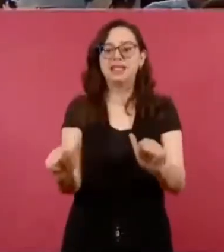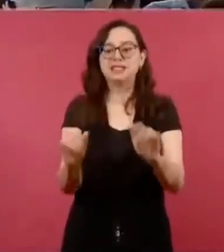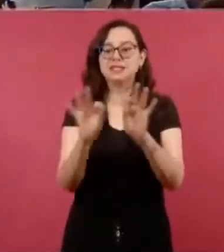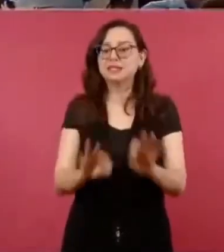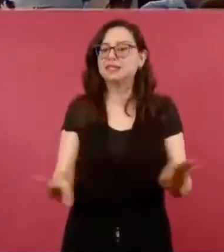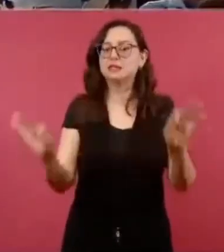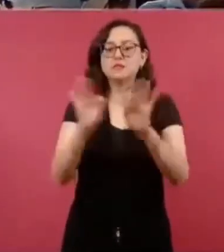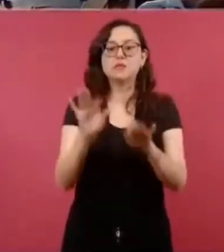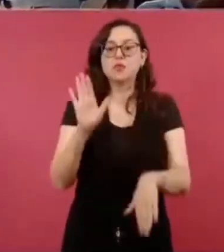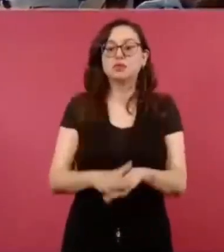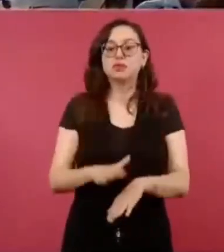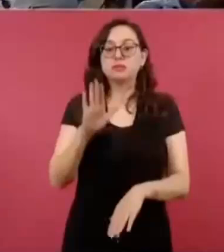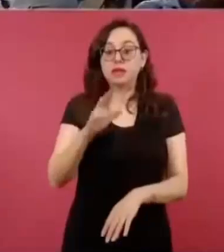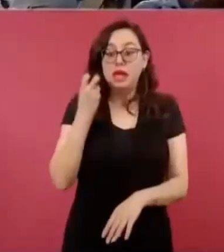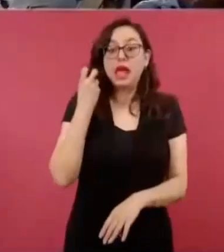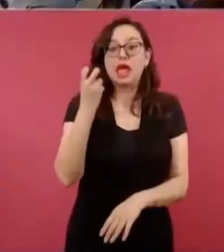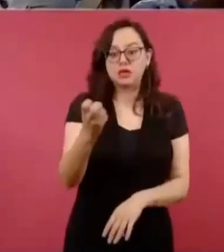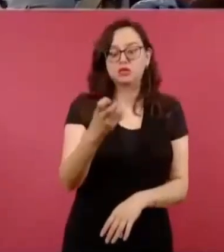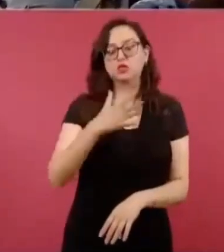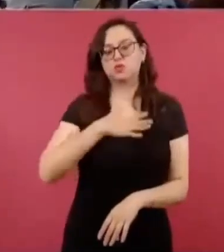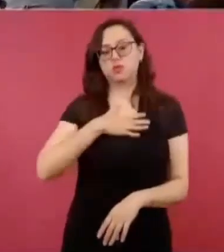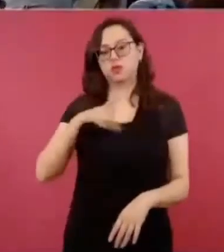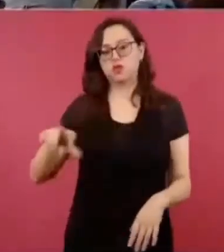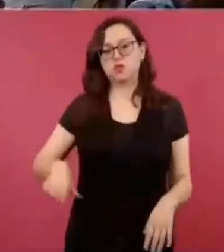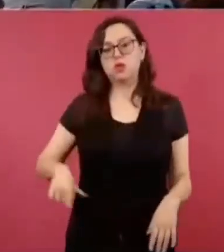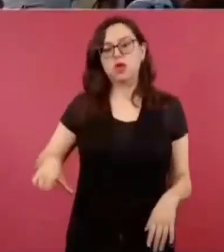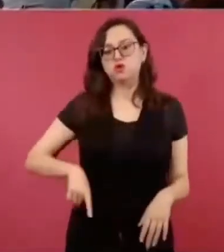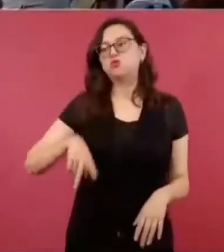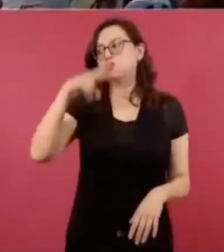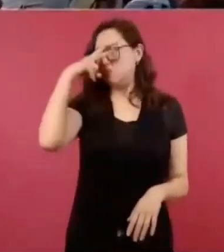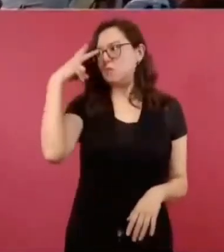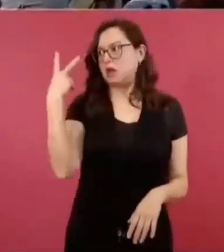Esa es la postura de México.